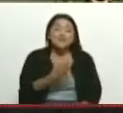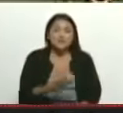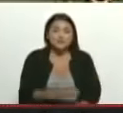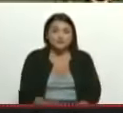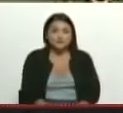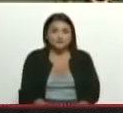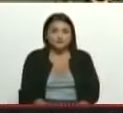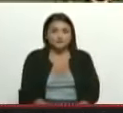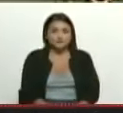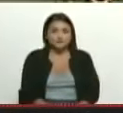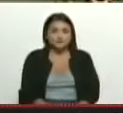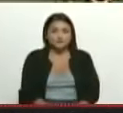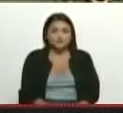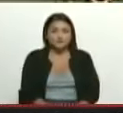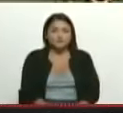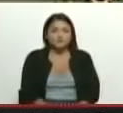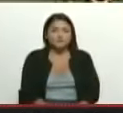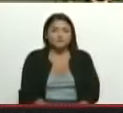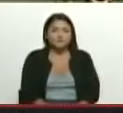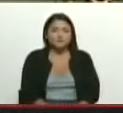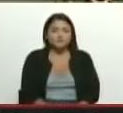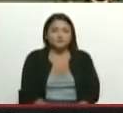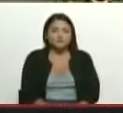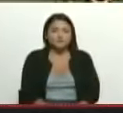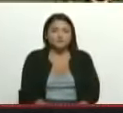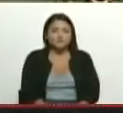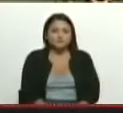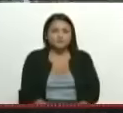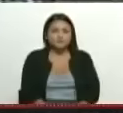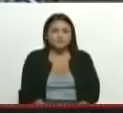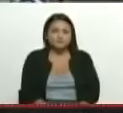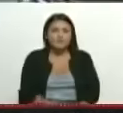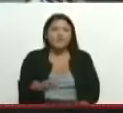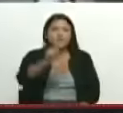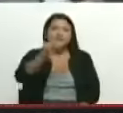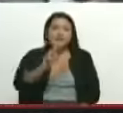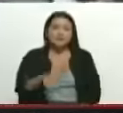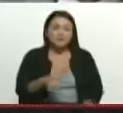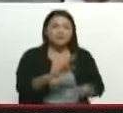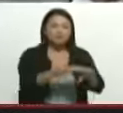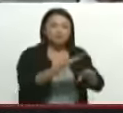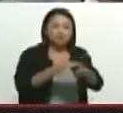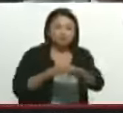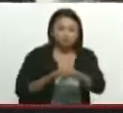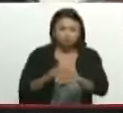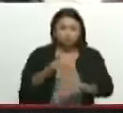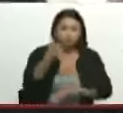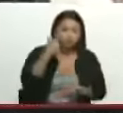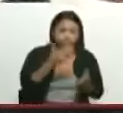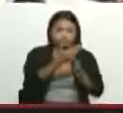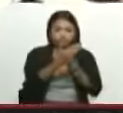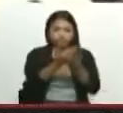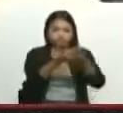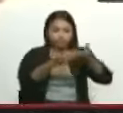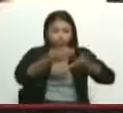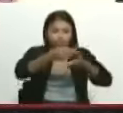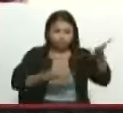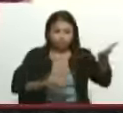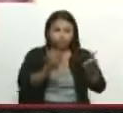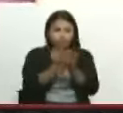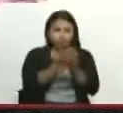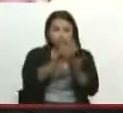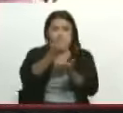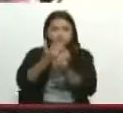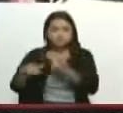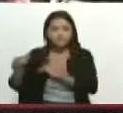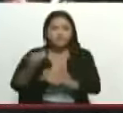consultivo, que precisamente tiene fecha para el día 3 de diciembre. Además, anunció que este documento se le va a remitir precisamente al Tribunal